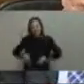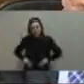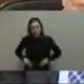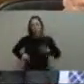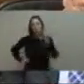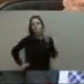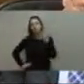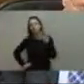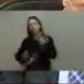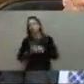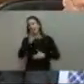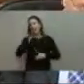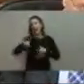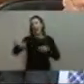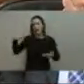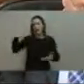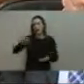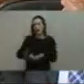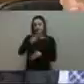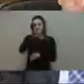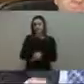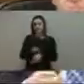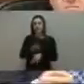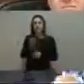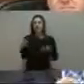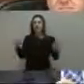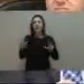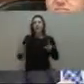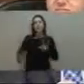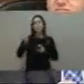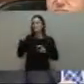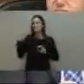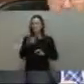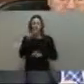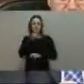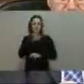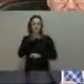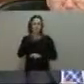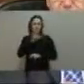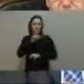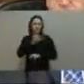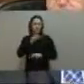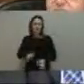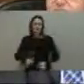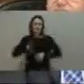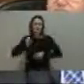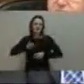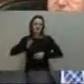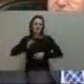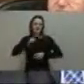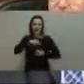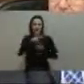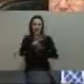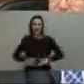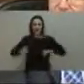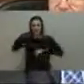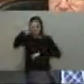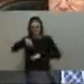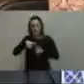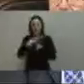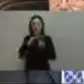nuestros días y, lo más grave, mintió reiteradamente a esta Cámara, con conocimiento de causa y sin